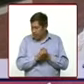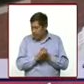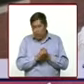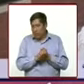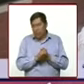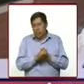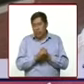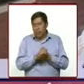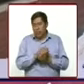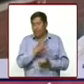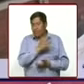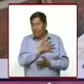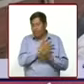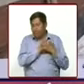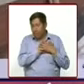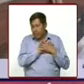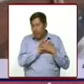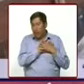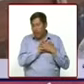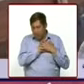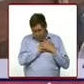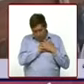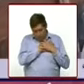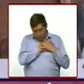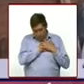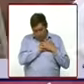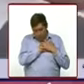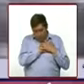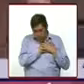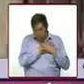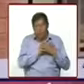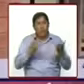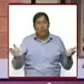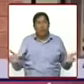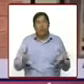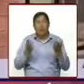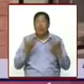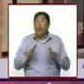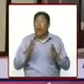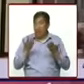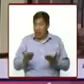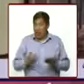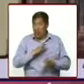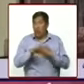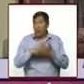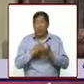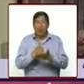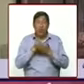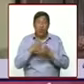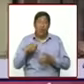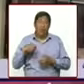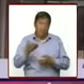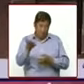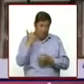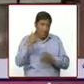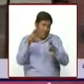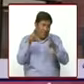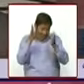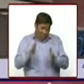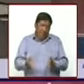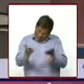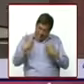se ponga la mano al pecho y que siga colaborando, ¿no? Y aquí todos ayudamos, así que Milton, te toca.